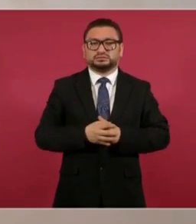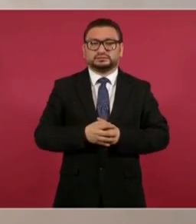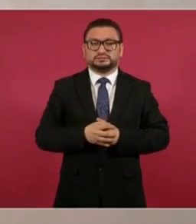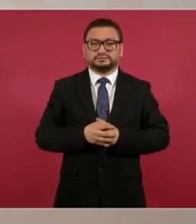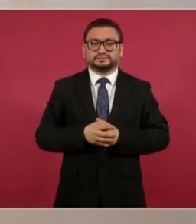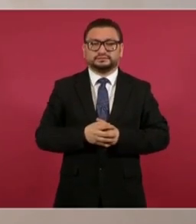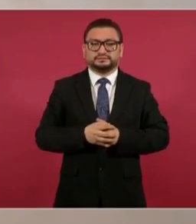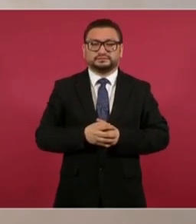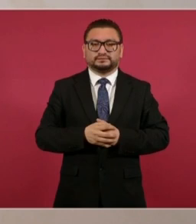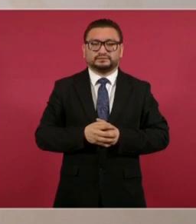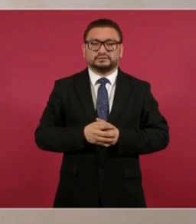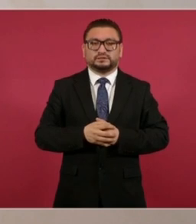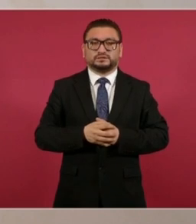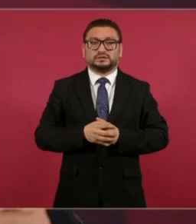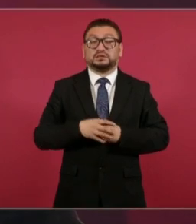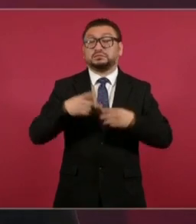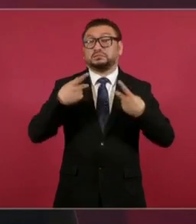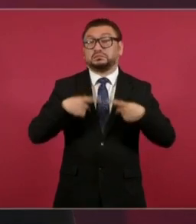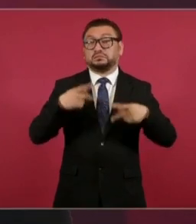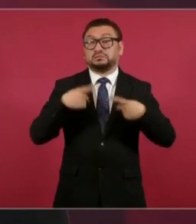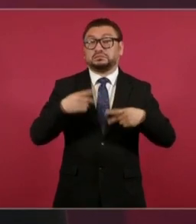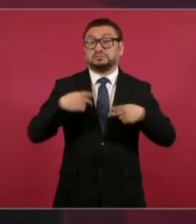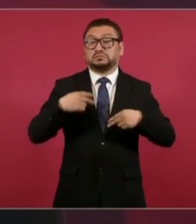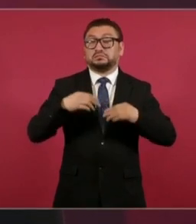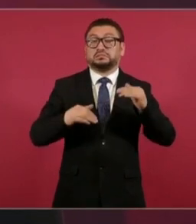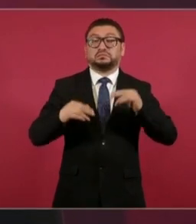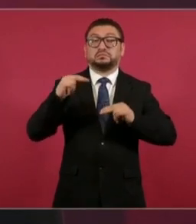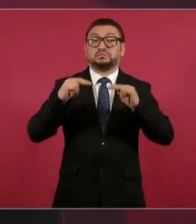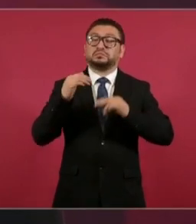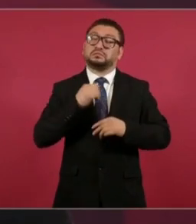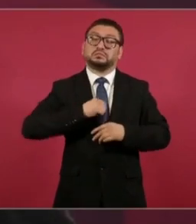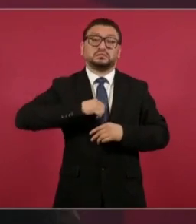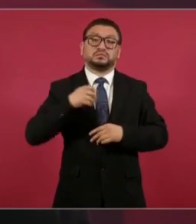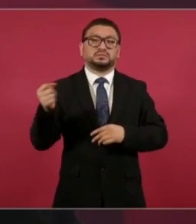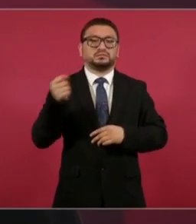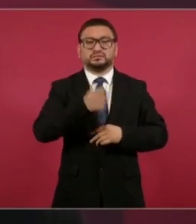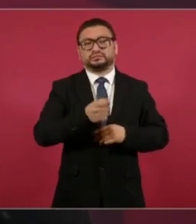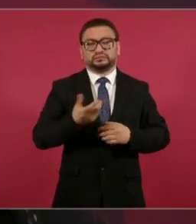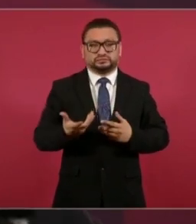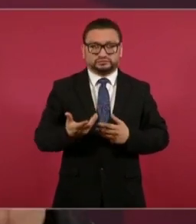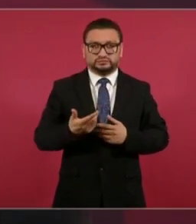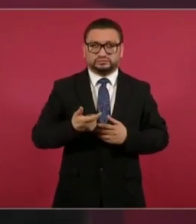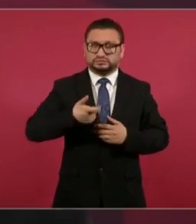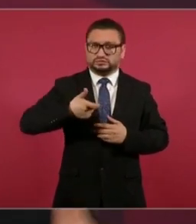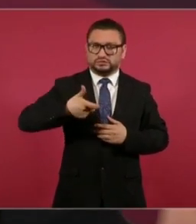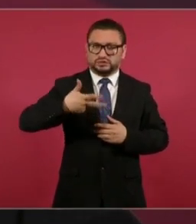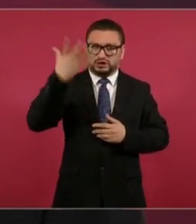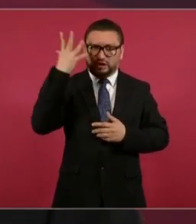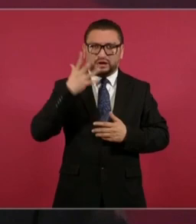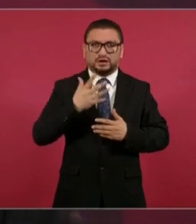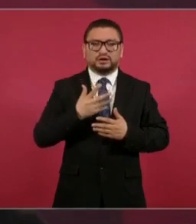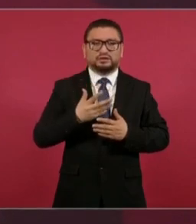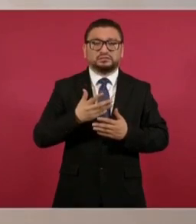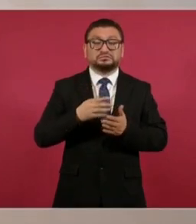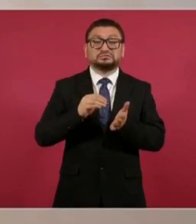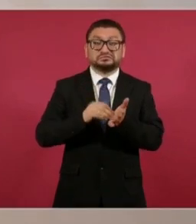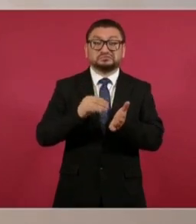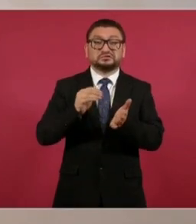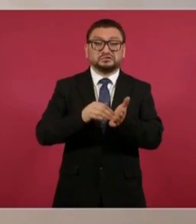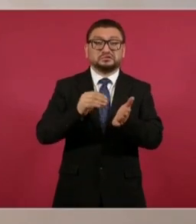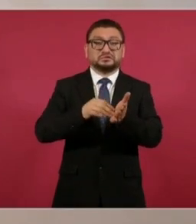recomendado de influyentes cuánto nos costaba todavía